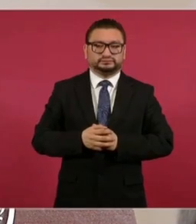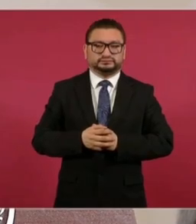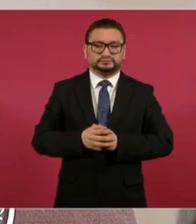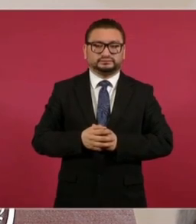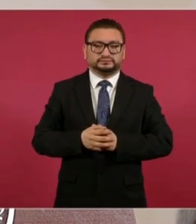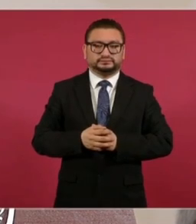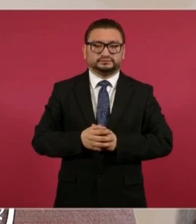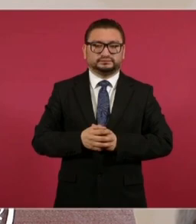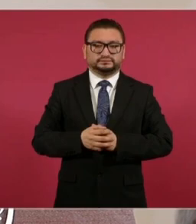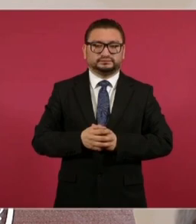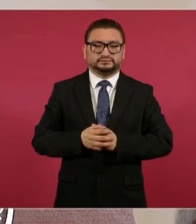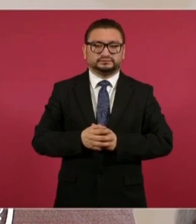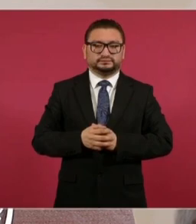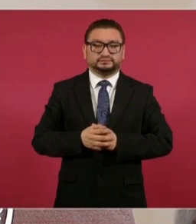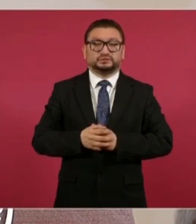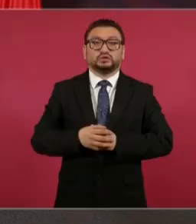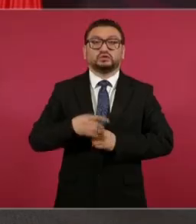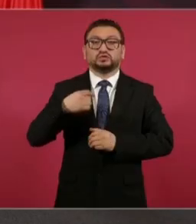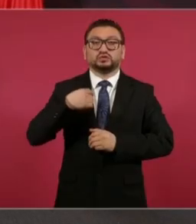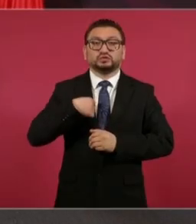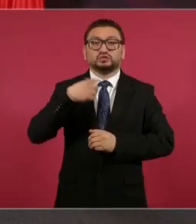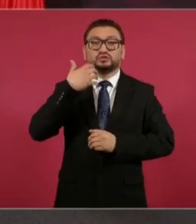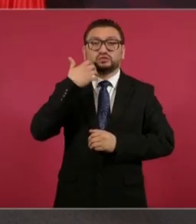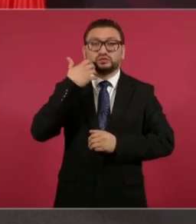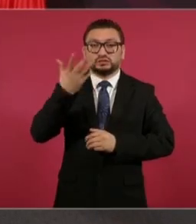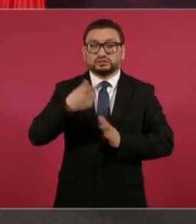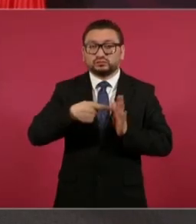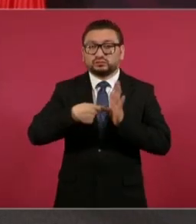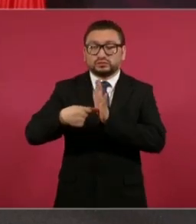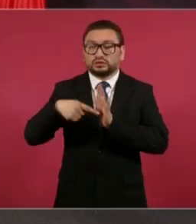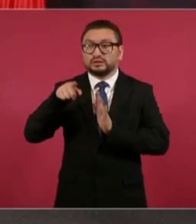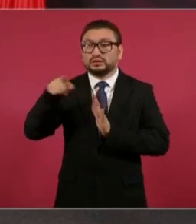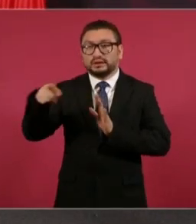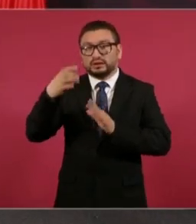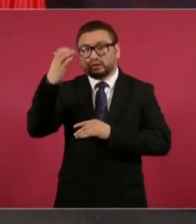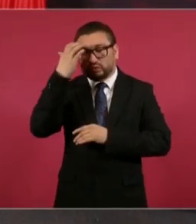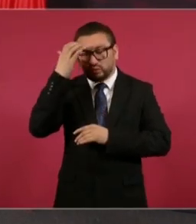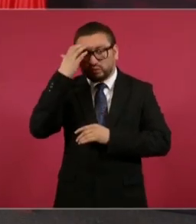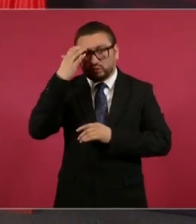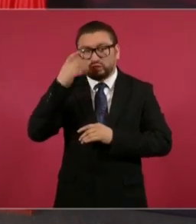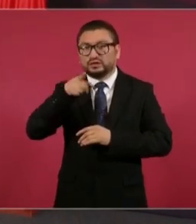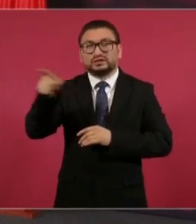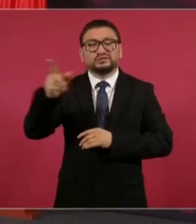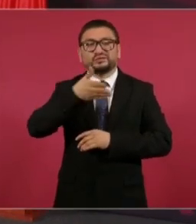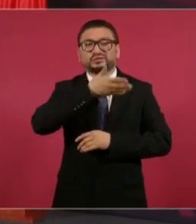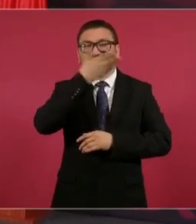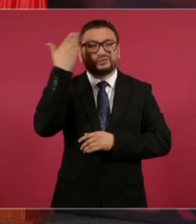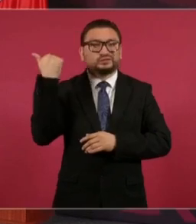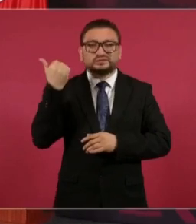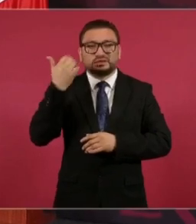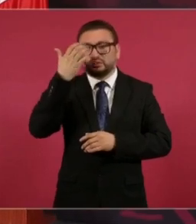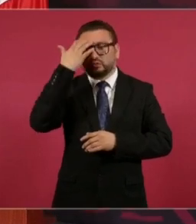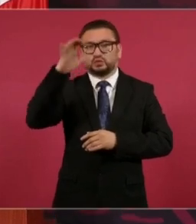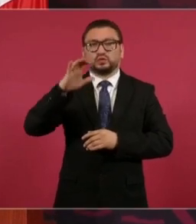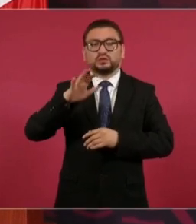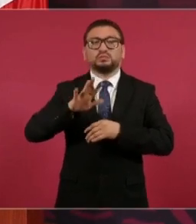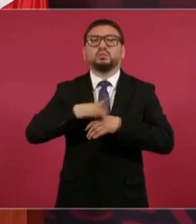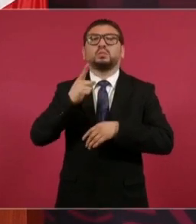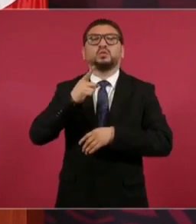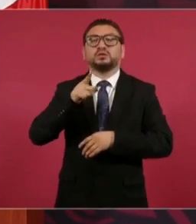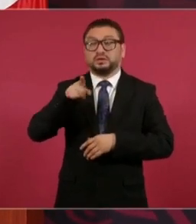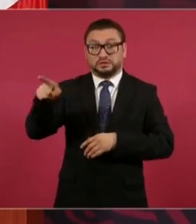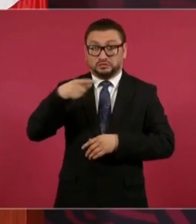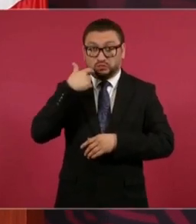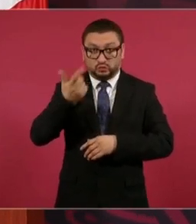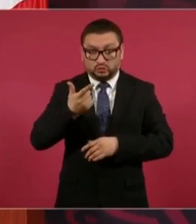directa quiero que conozcan cosas que no saben que no conocen No porque no